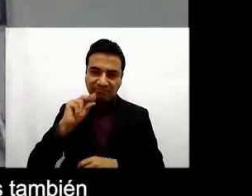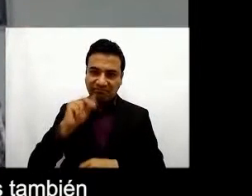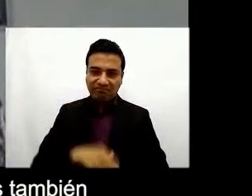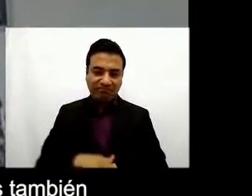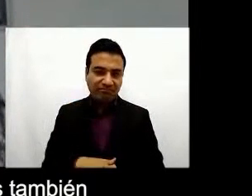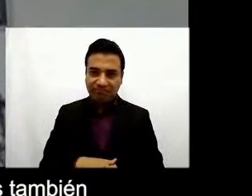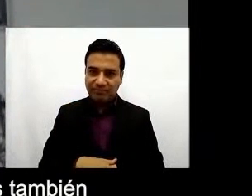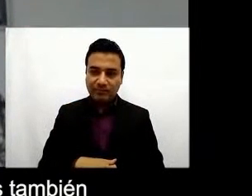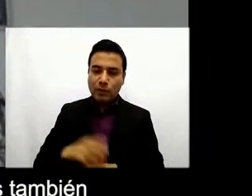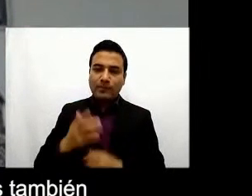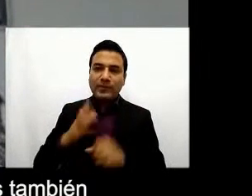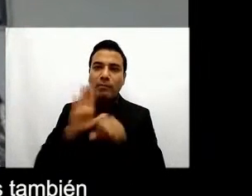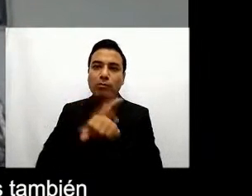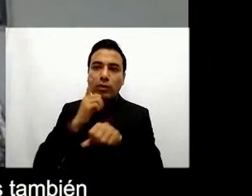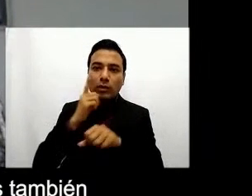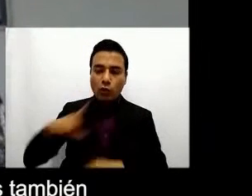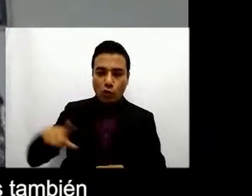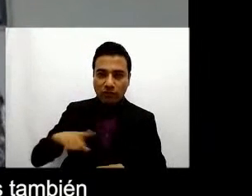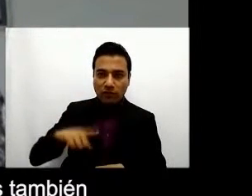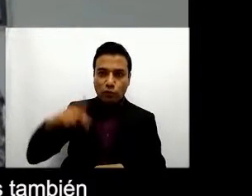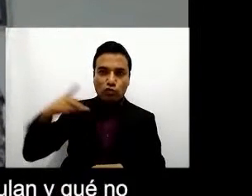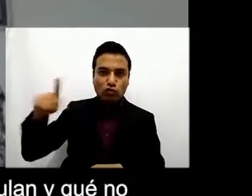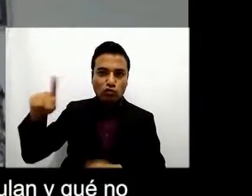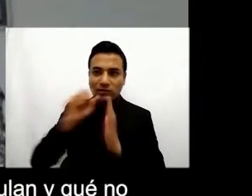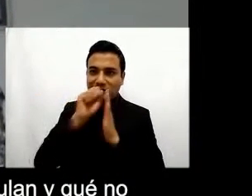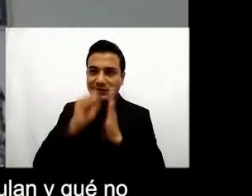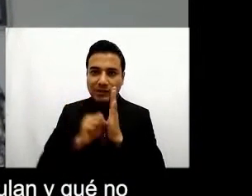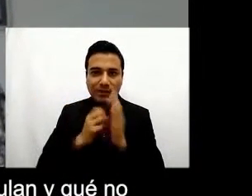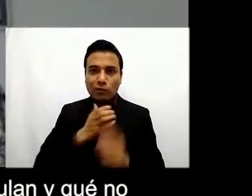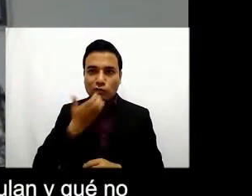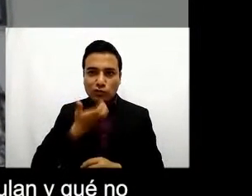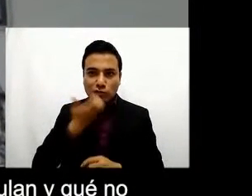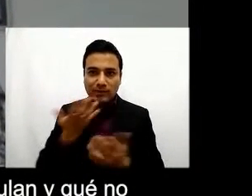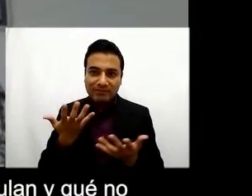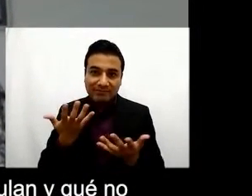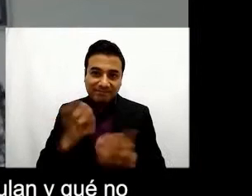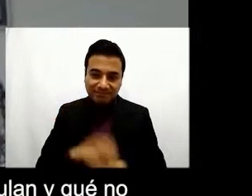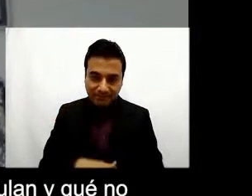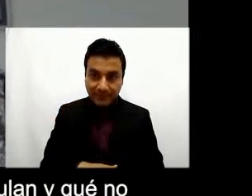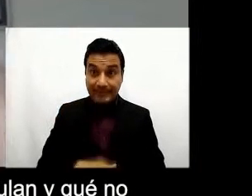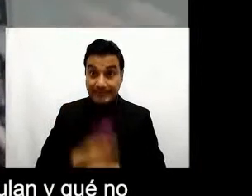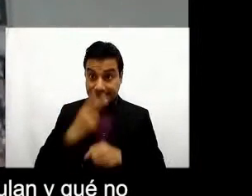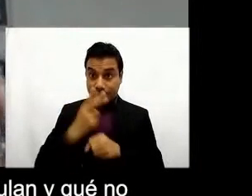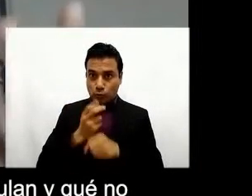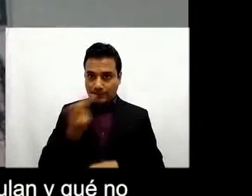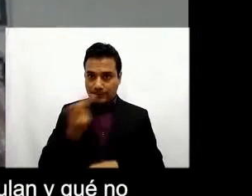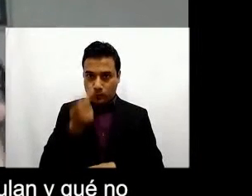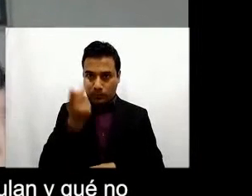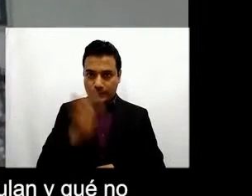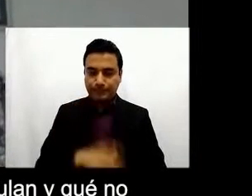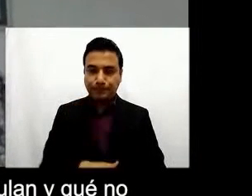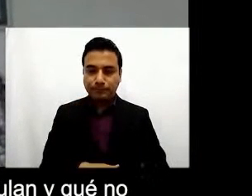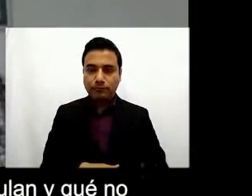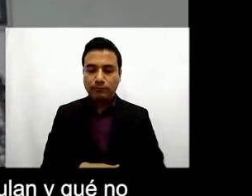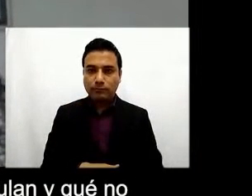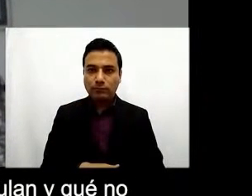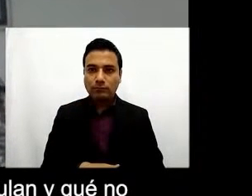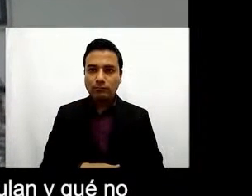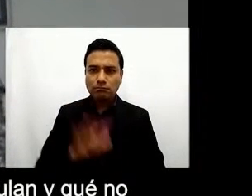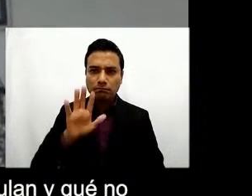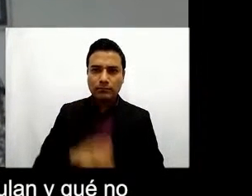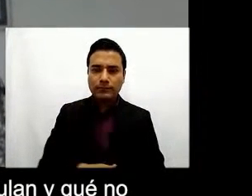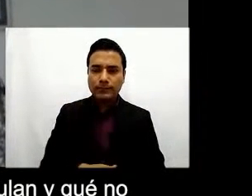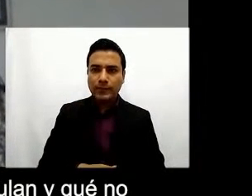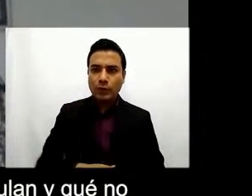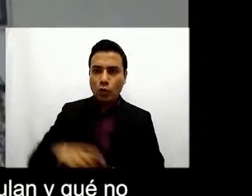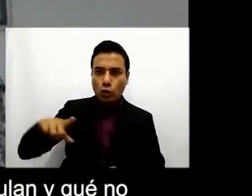carcasa administrativa en la que está metida. Pero bueno, entonces la segunda pregunta es, bueno, ¿qué regulan y qué no regulan las